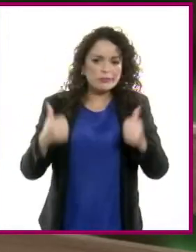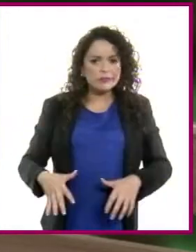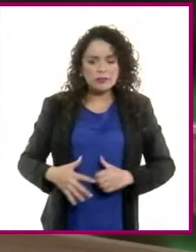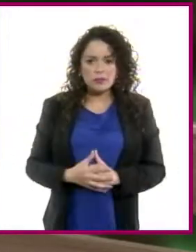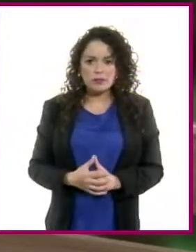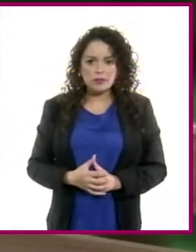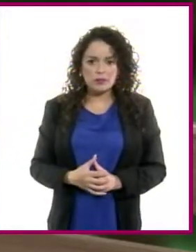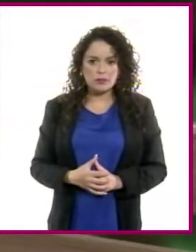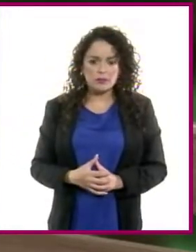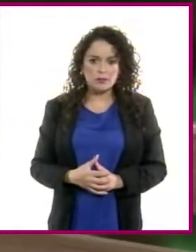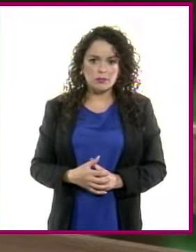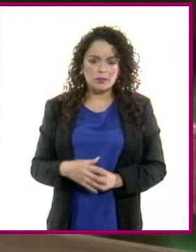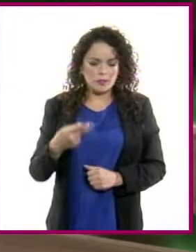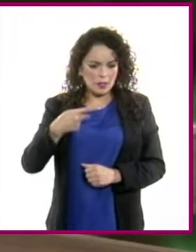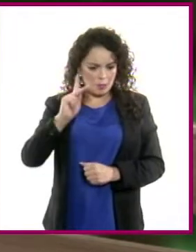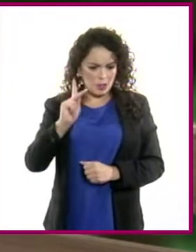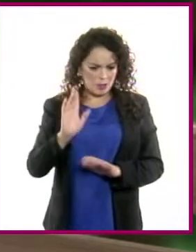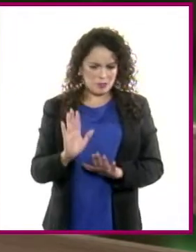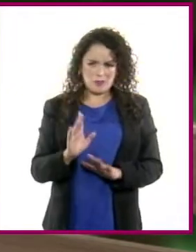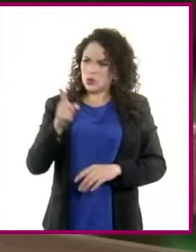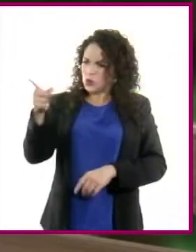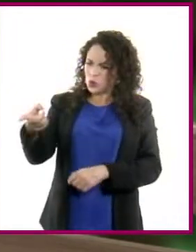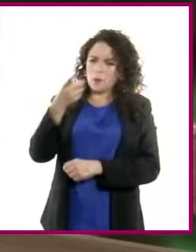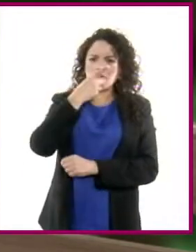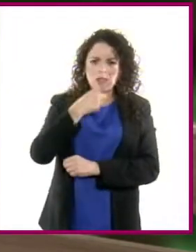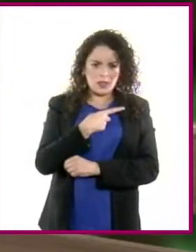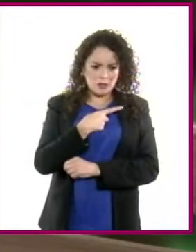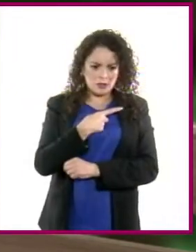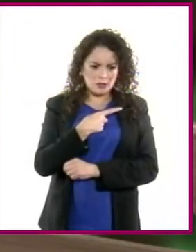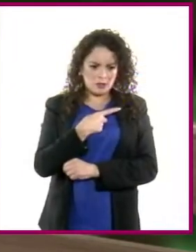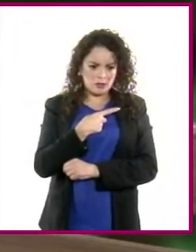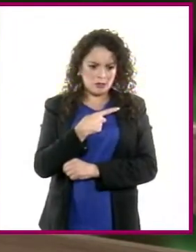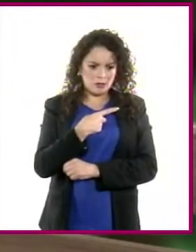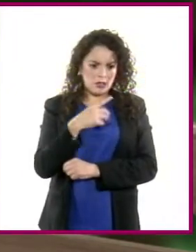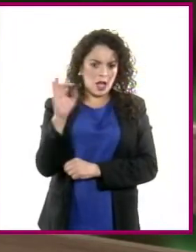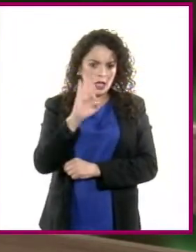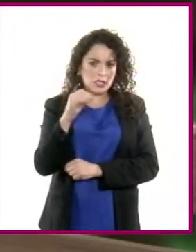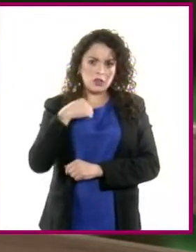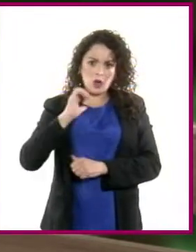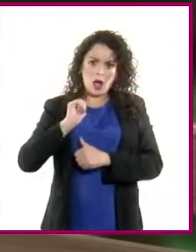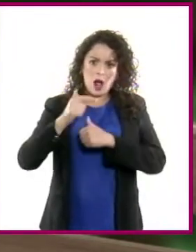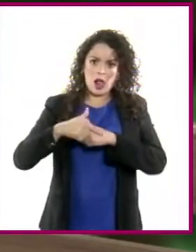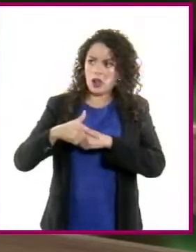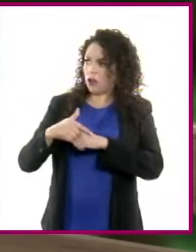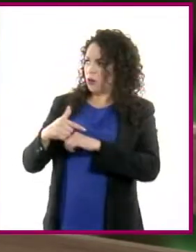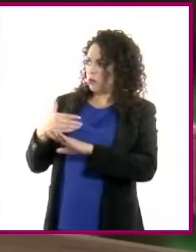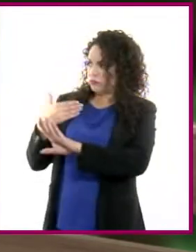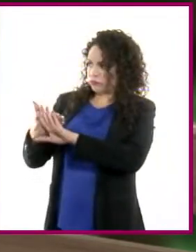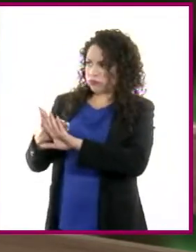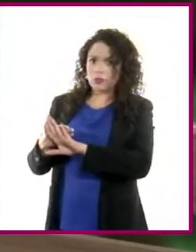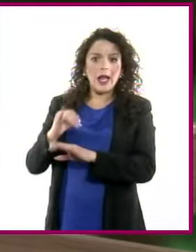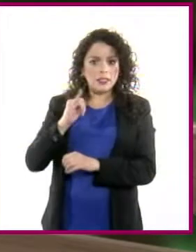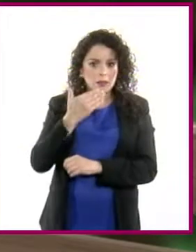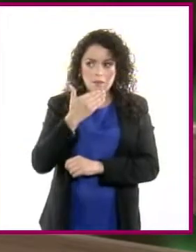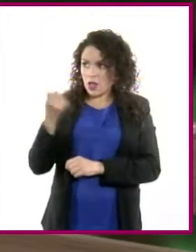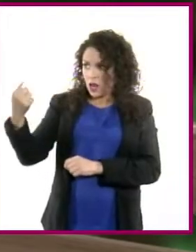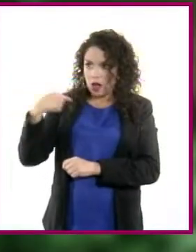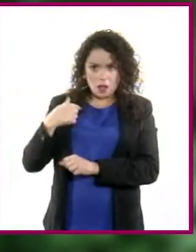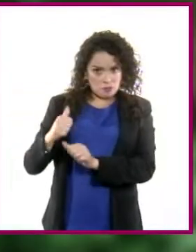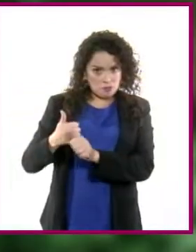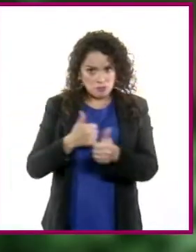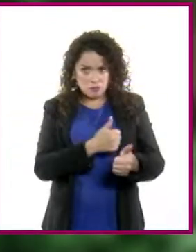Pero... espera, ¿me estás diciendo que si yo le hubiera hecho algo, entonces hubiera estado justificado que me siguiera y que me